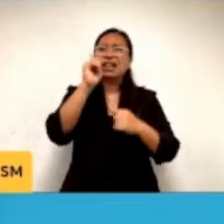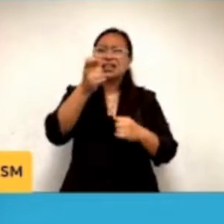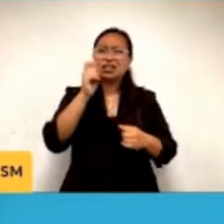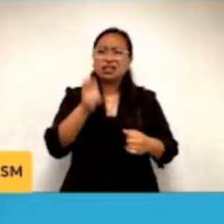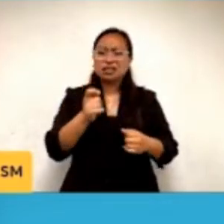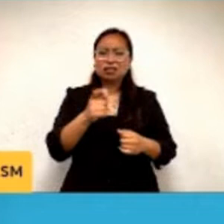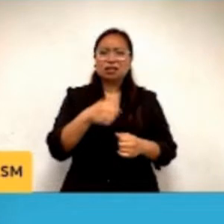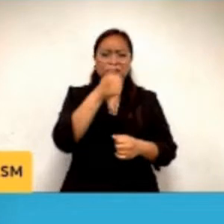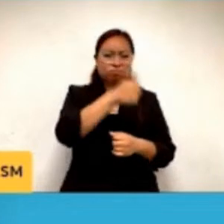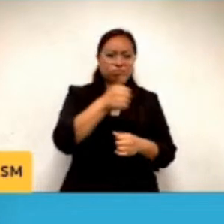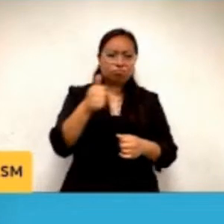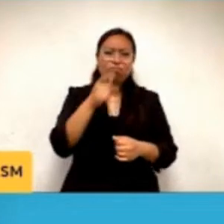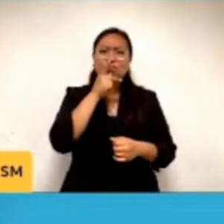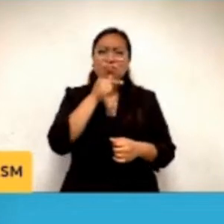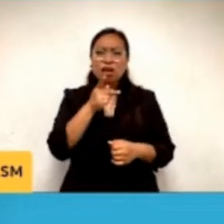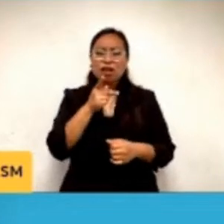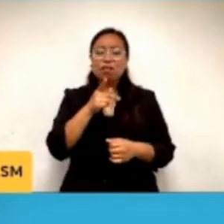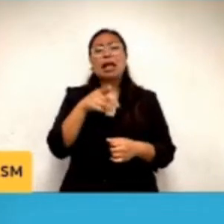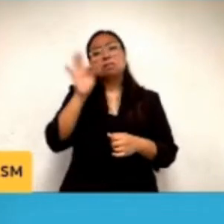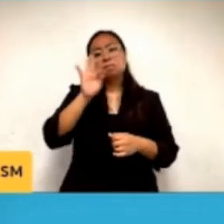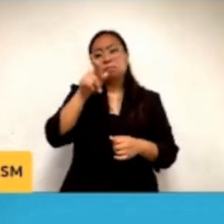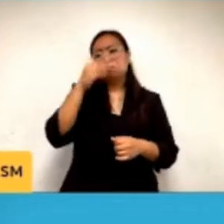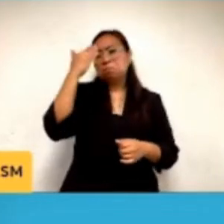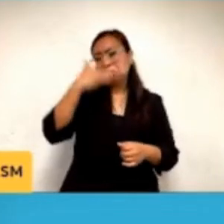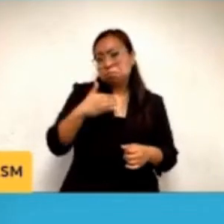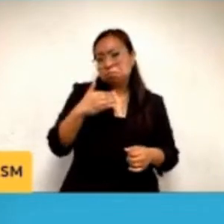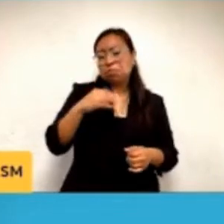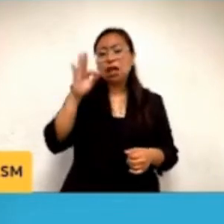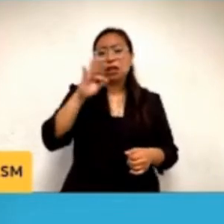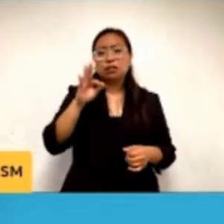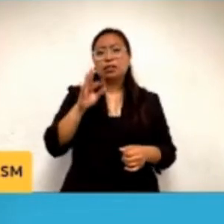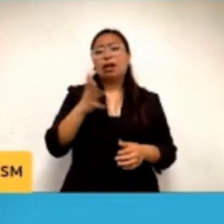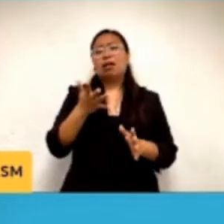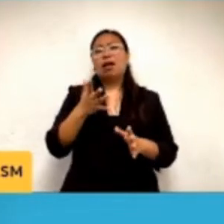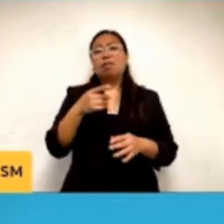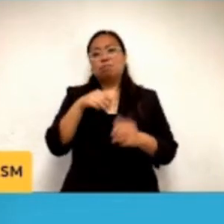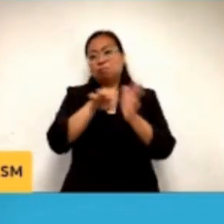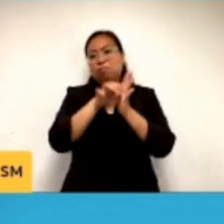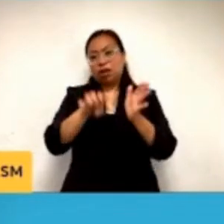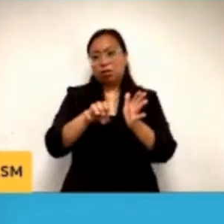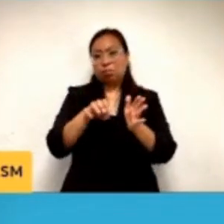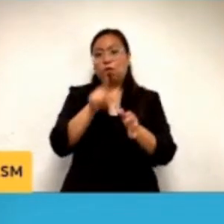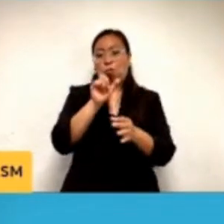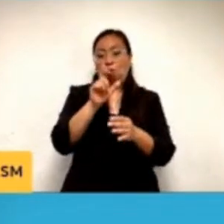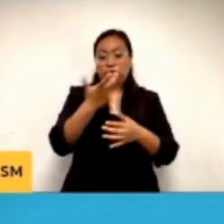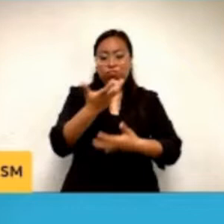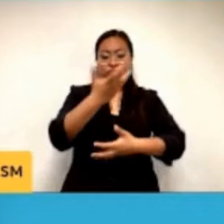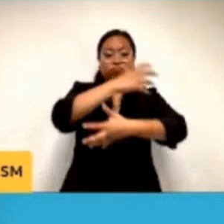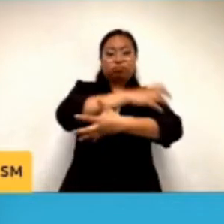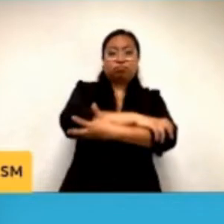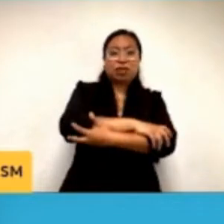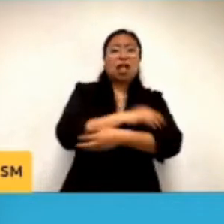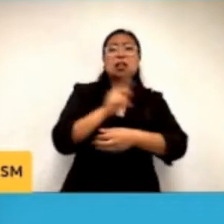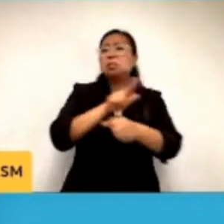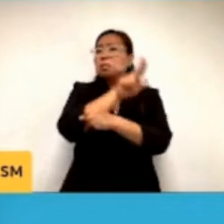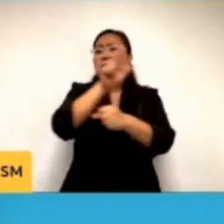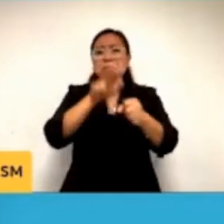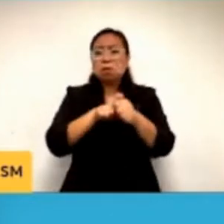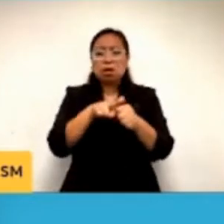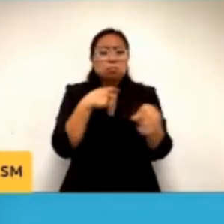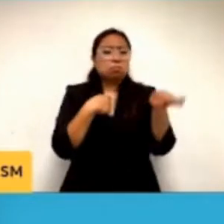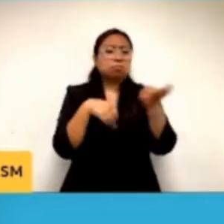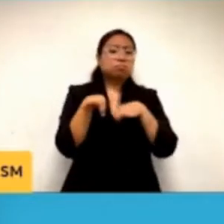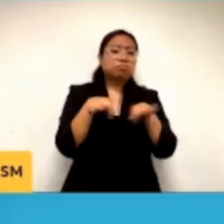ya lo adivinaste o ya lo sabes, es el networking que hacemos como parte de nuestro